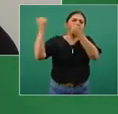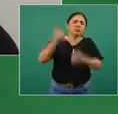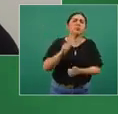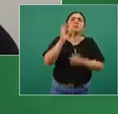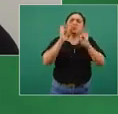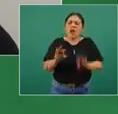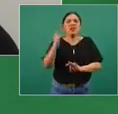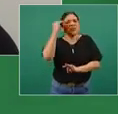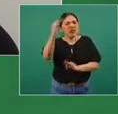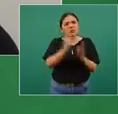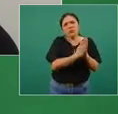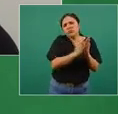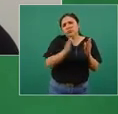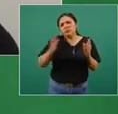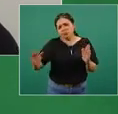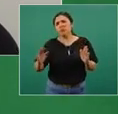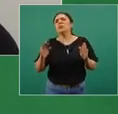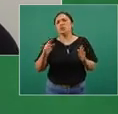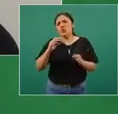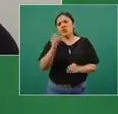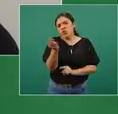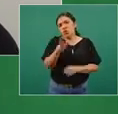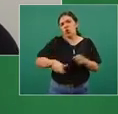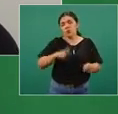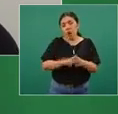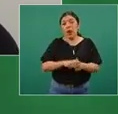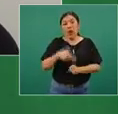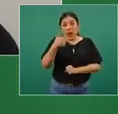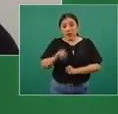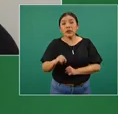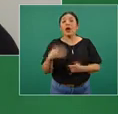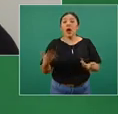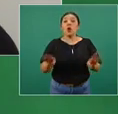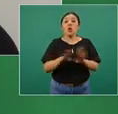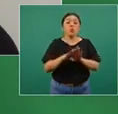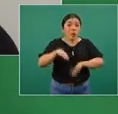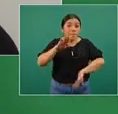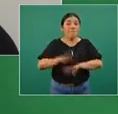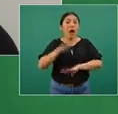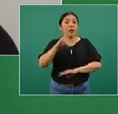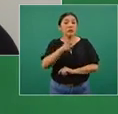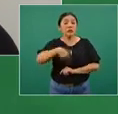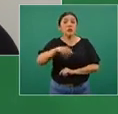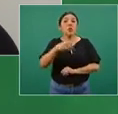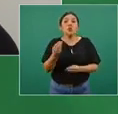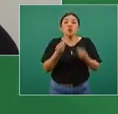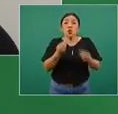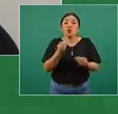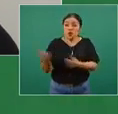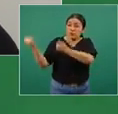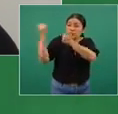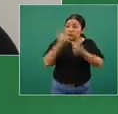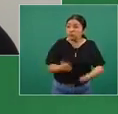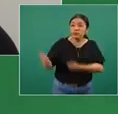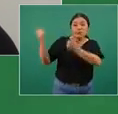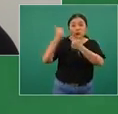temporalidad requerida, y para efectos de mayores cantidades de vacuna o posteriores embarques de